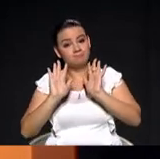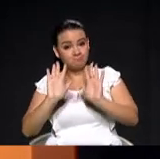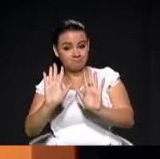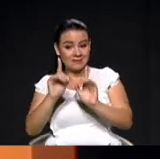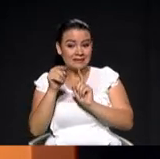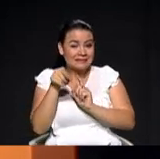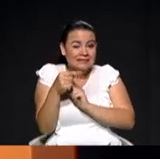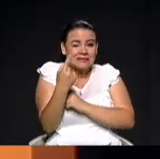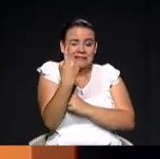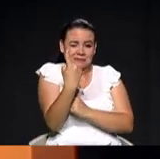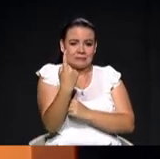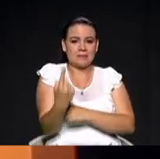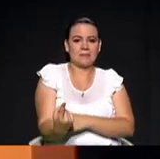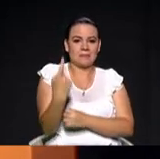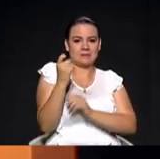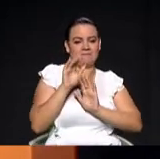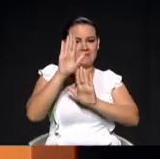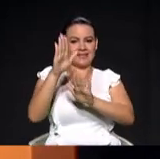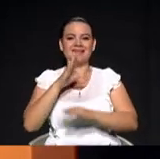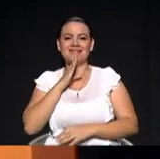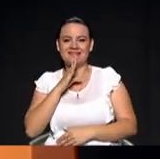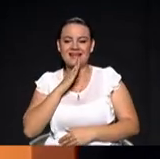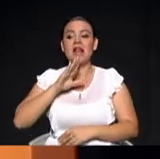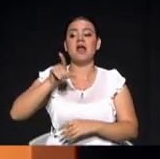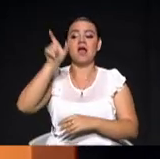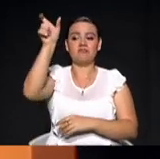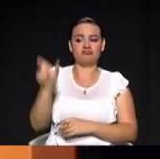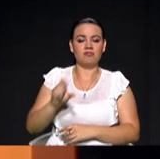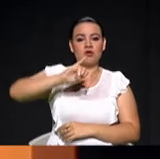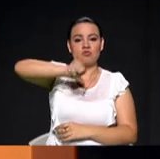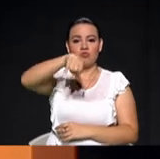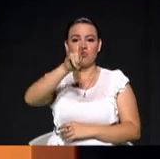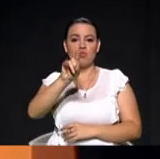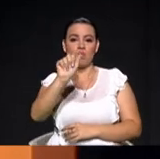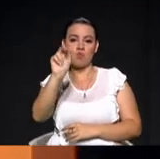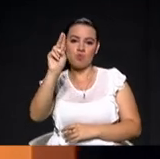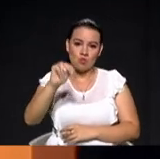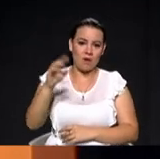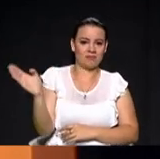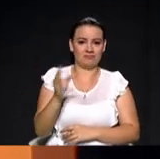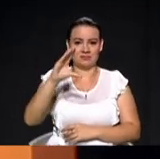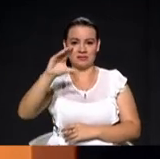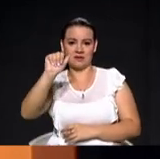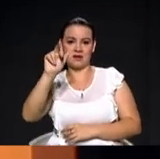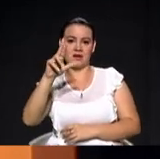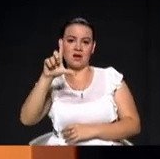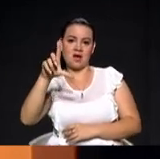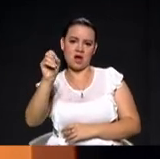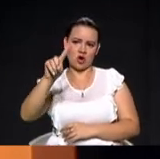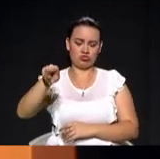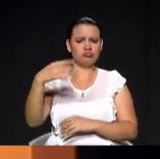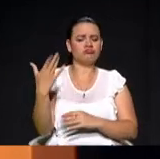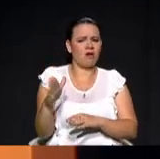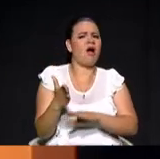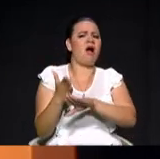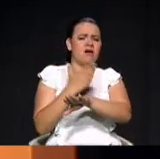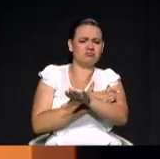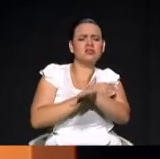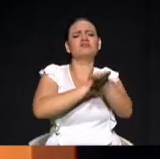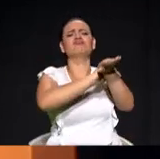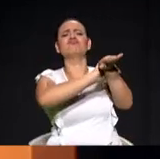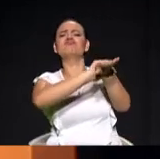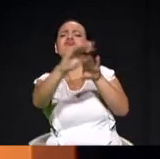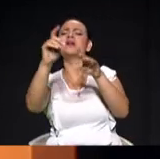está presente esta noche el candidato juan carlos vélez uribe del movimiento medellín avanza la invitación se les hizo a todas las campañas